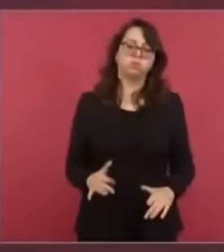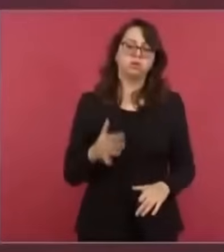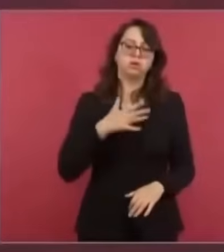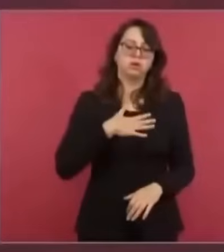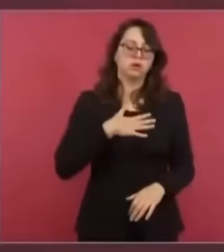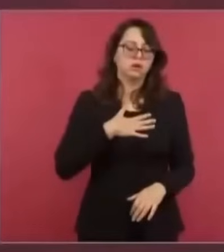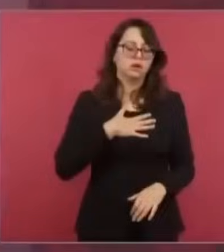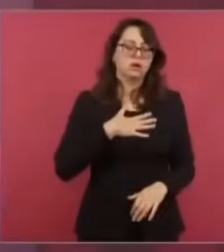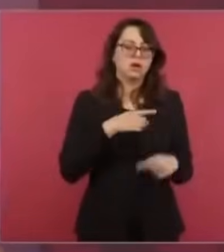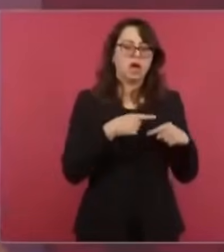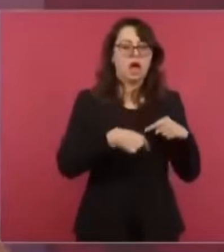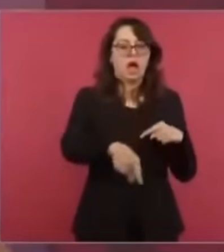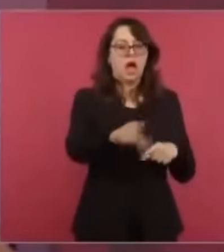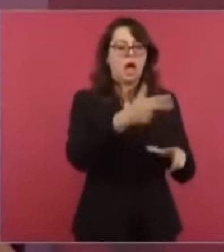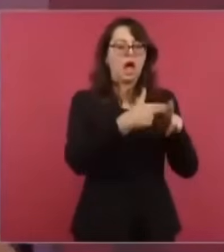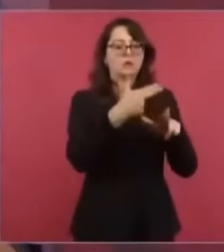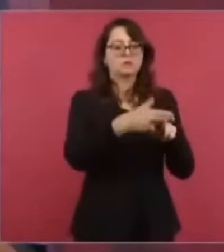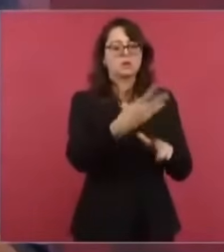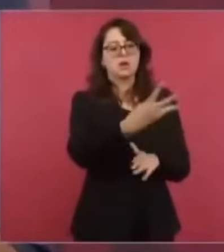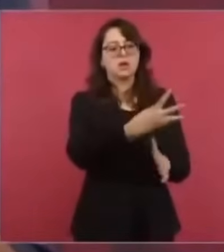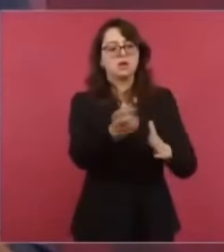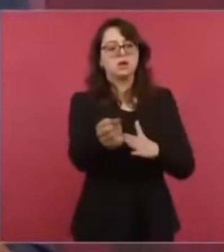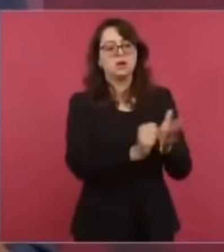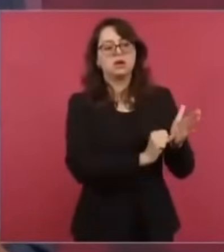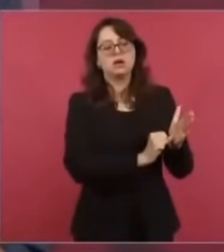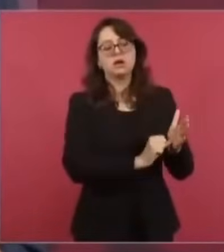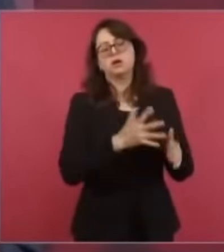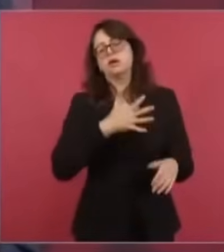regresar en 4 meses? Descansaba.